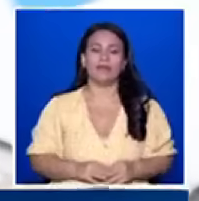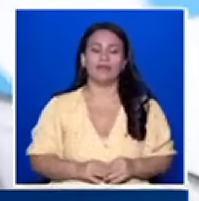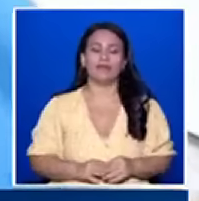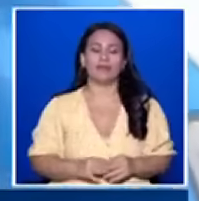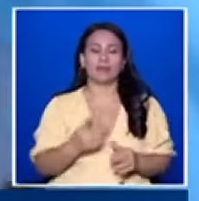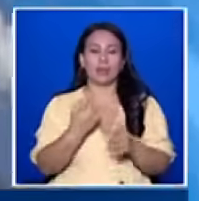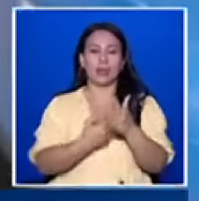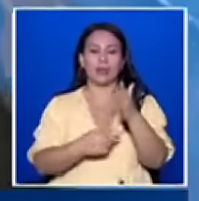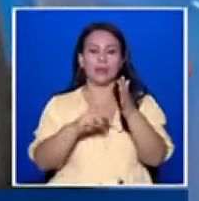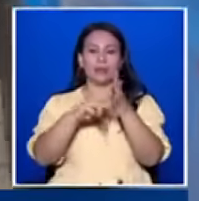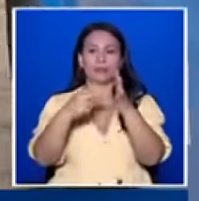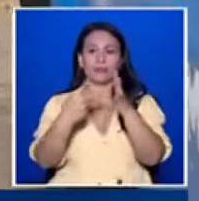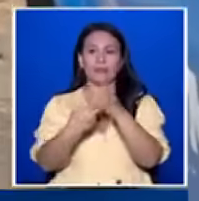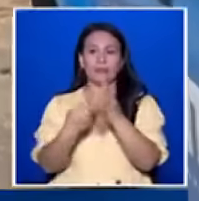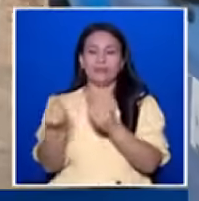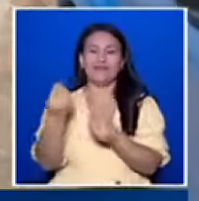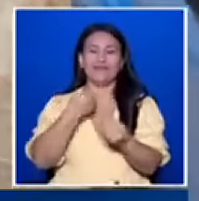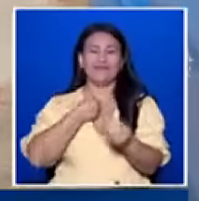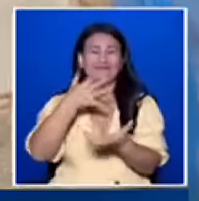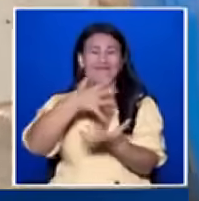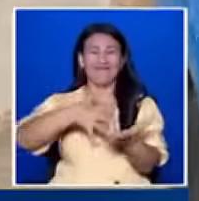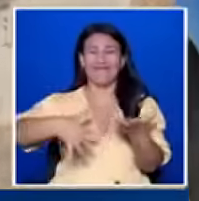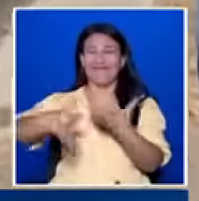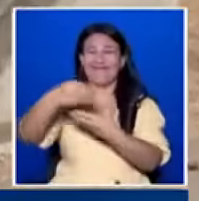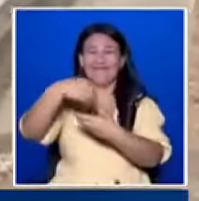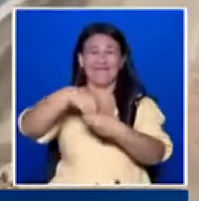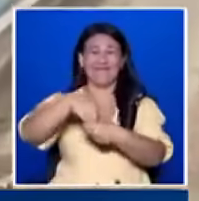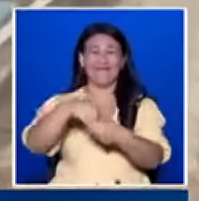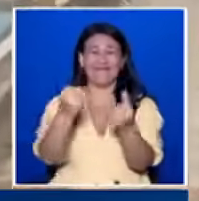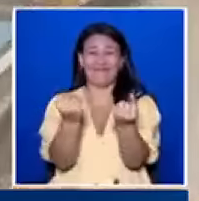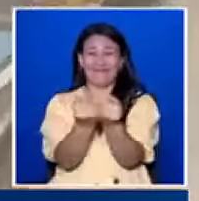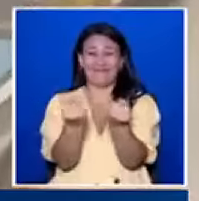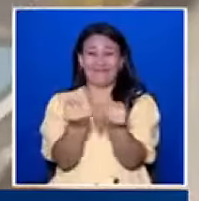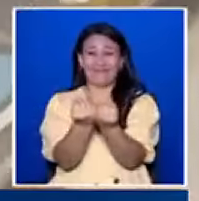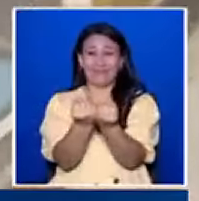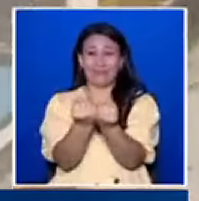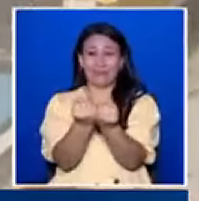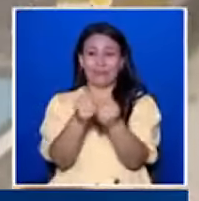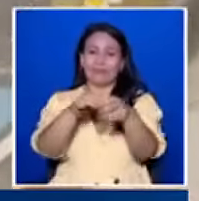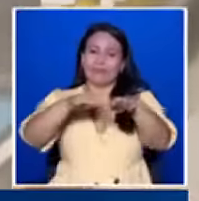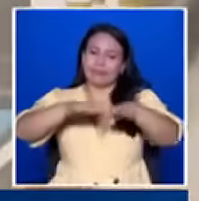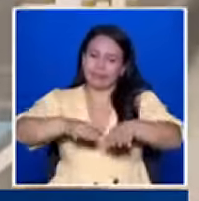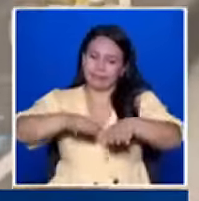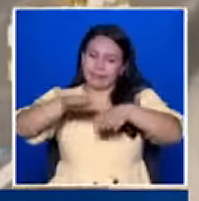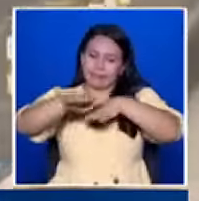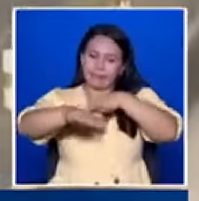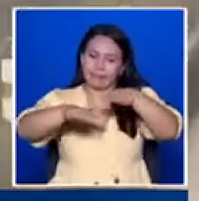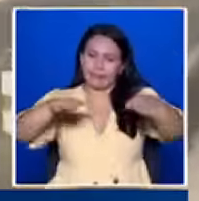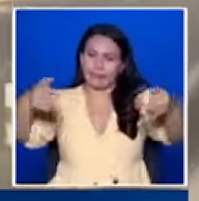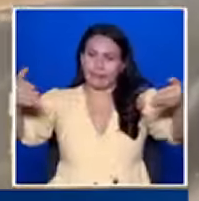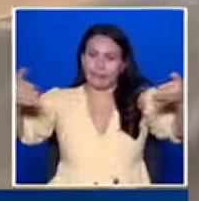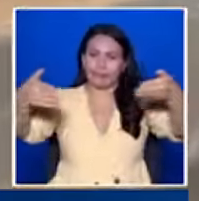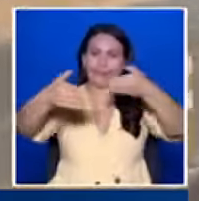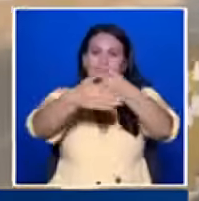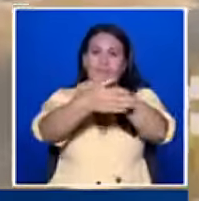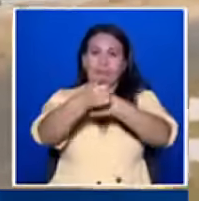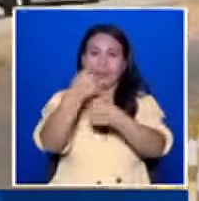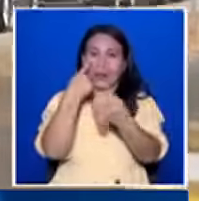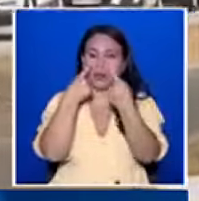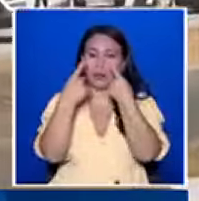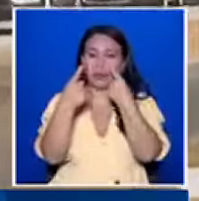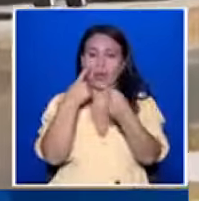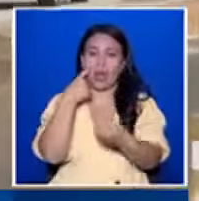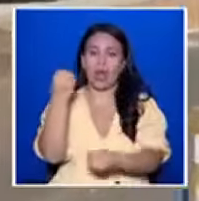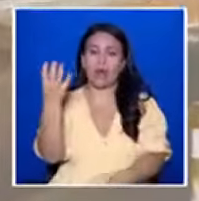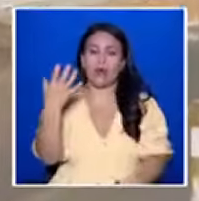se genera es todo este congestionamiento vehicular. Hay que indicar, como me